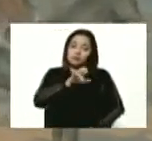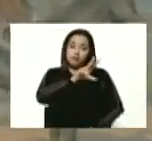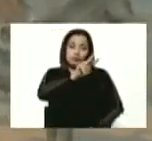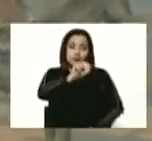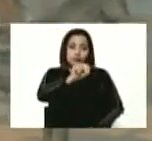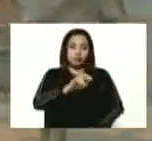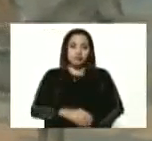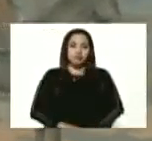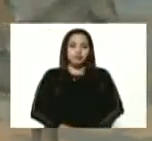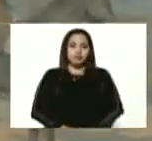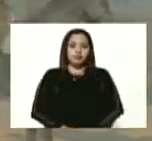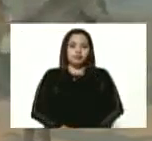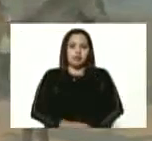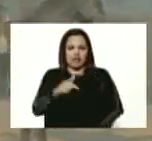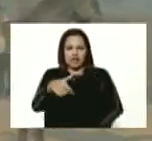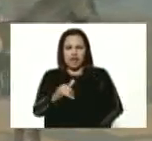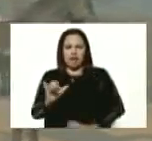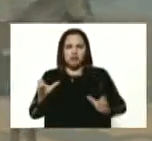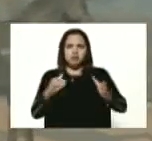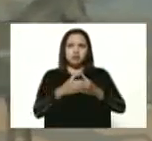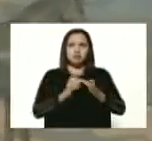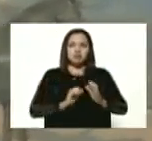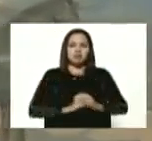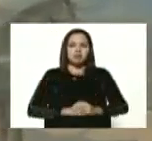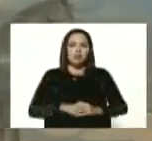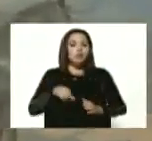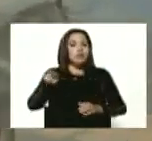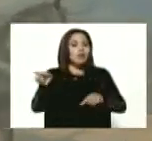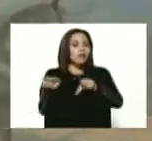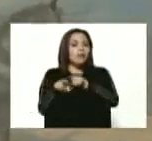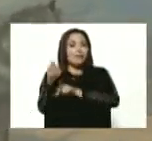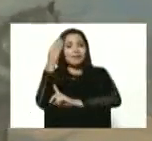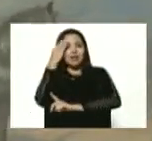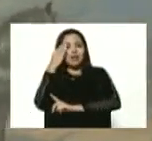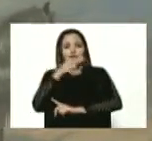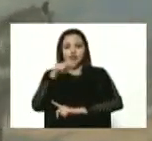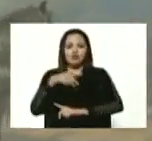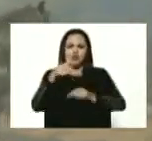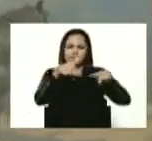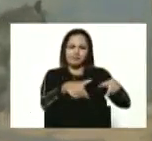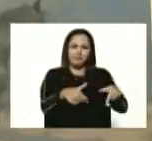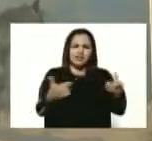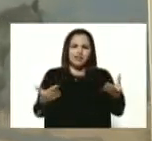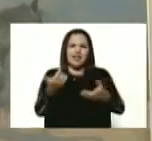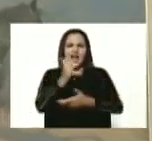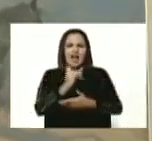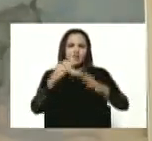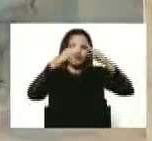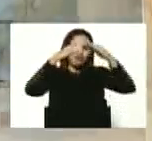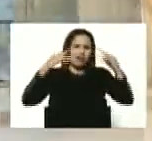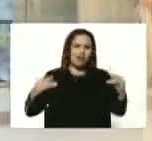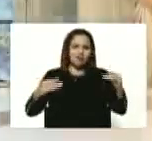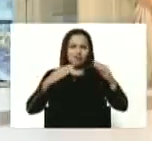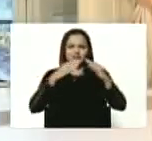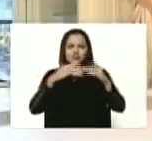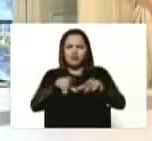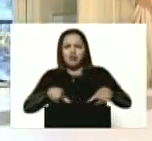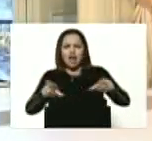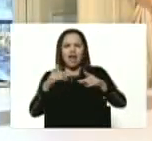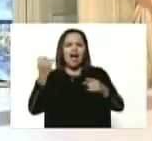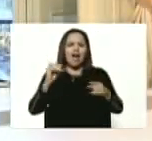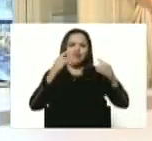no, nosotros no estamos aquí, vale, ustedes lo que son unos piratas. Nosotros teníamos una carpa allá abajo.